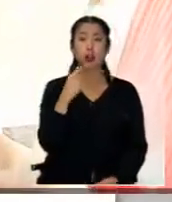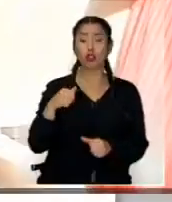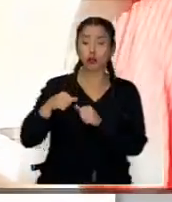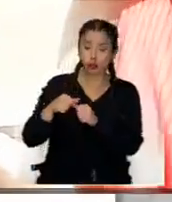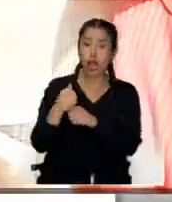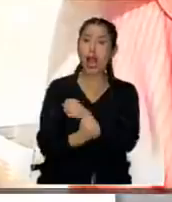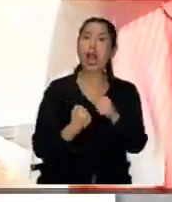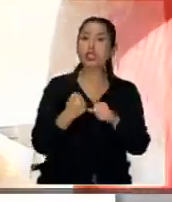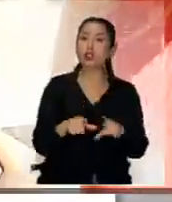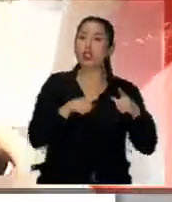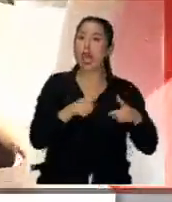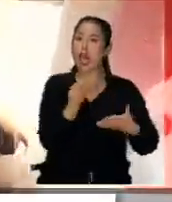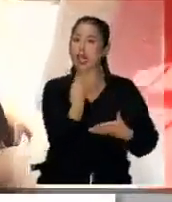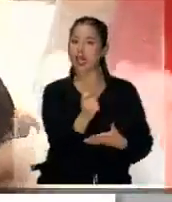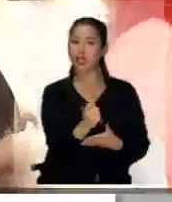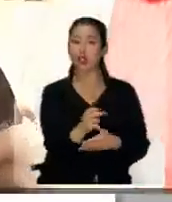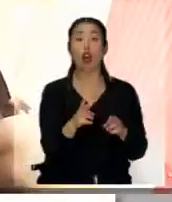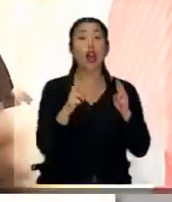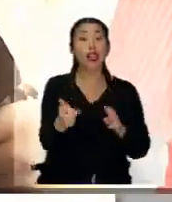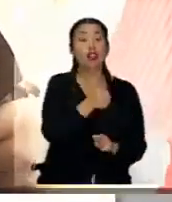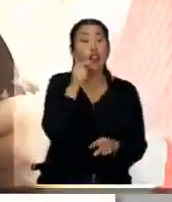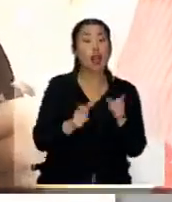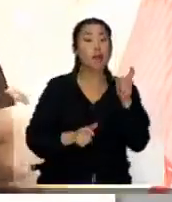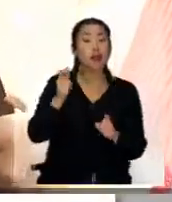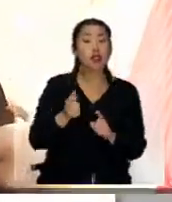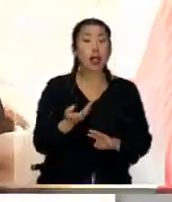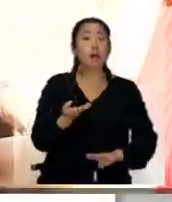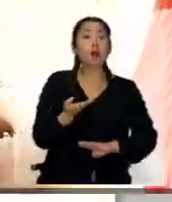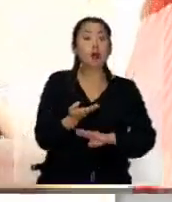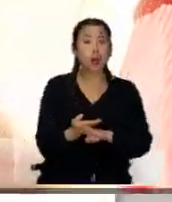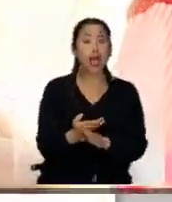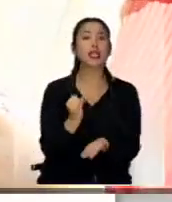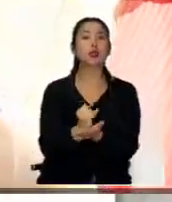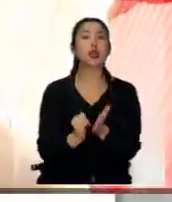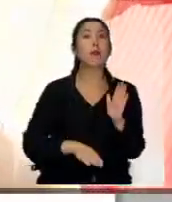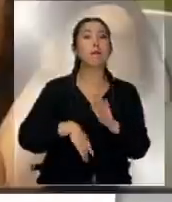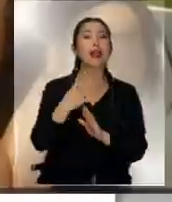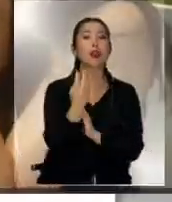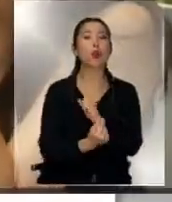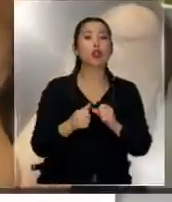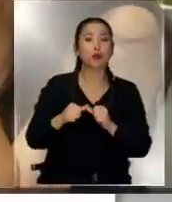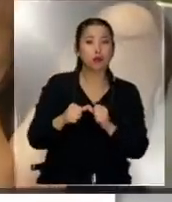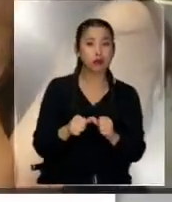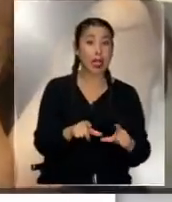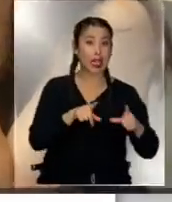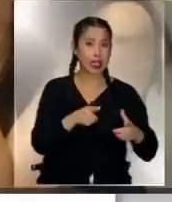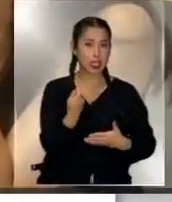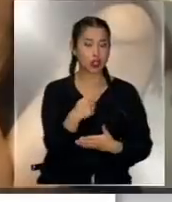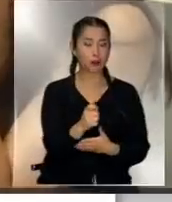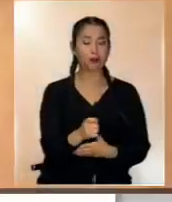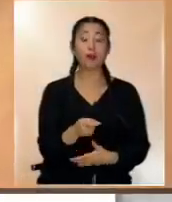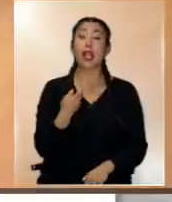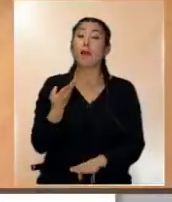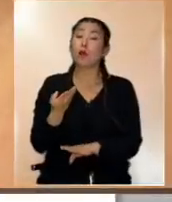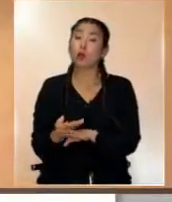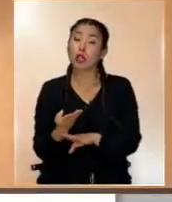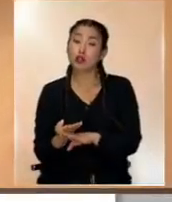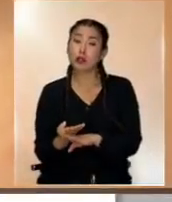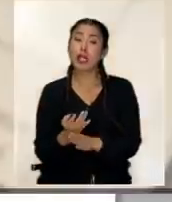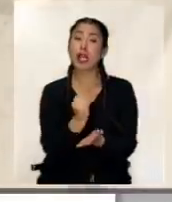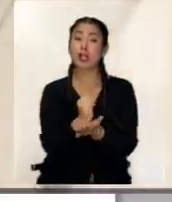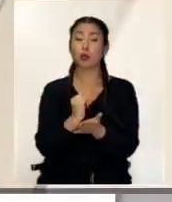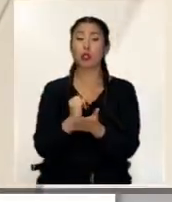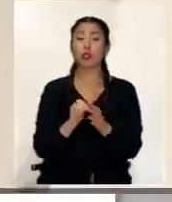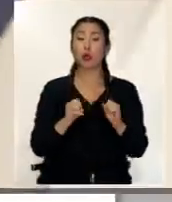acreditación? Ojalá toda la gente postule a instituciones con más de 4 años de acreditación. La postulación a las instituciones